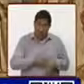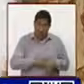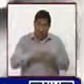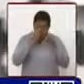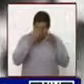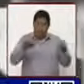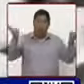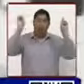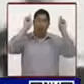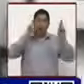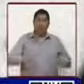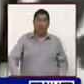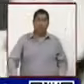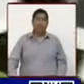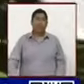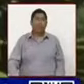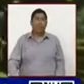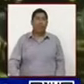como Halloween.